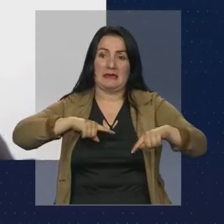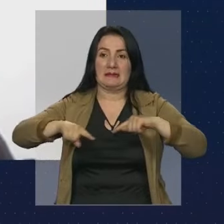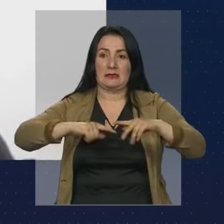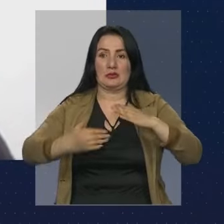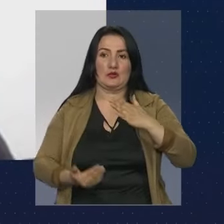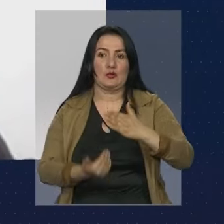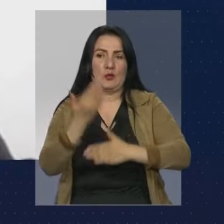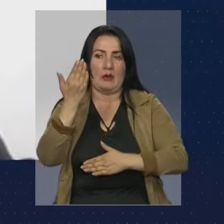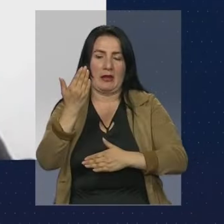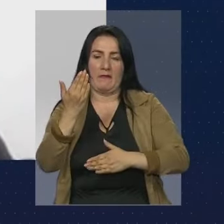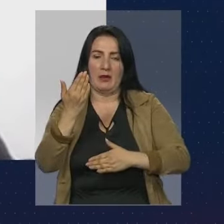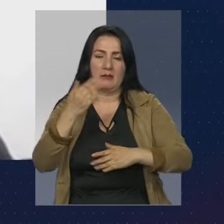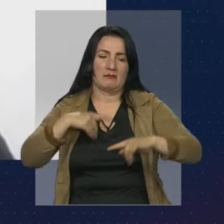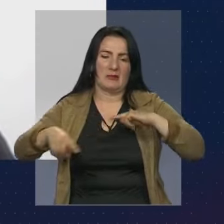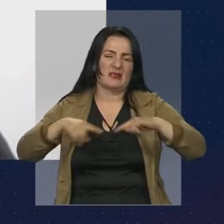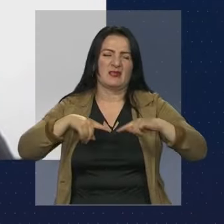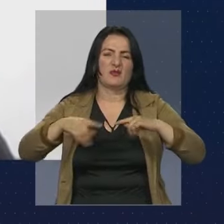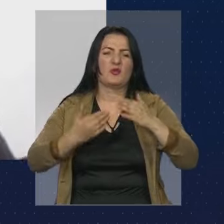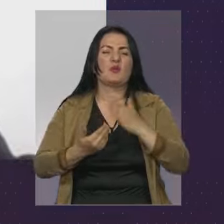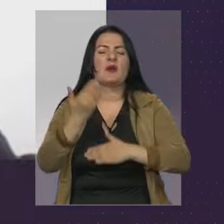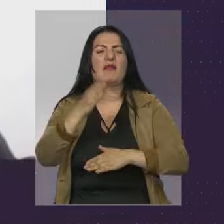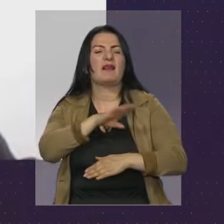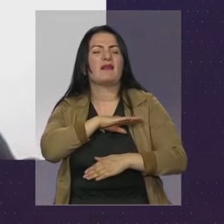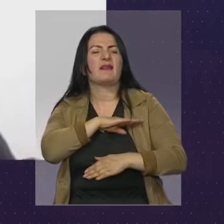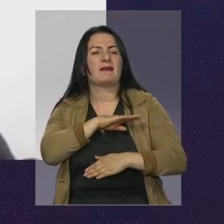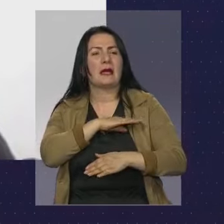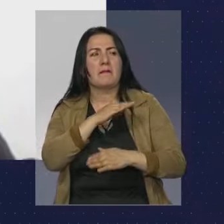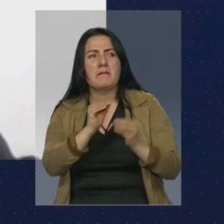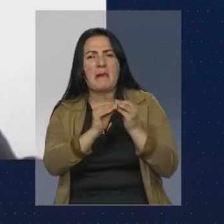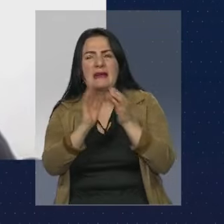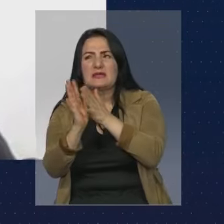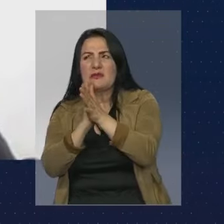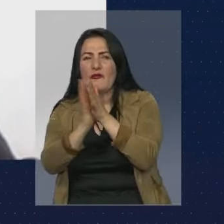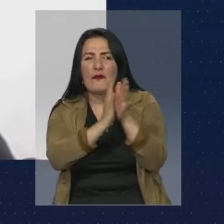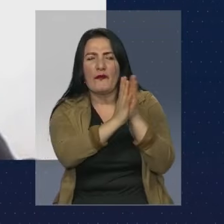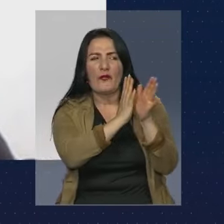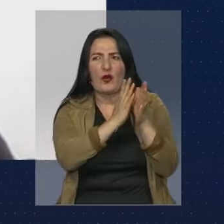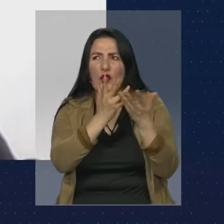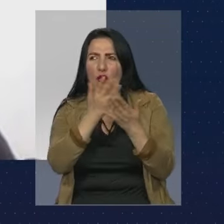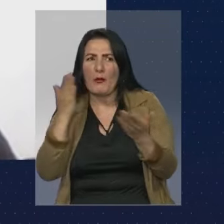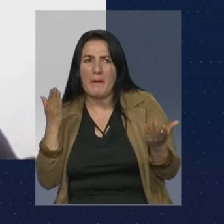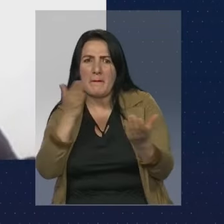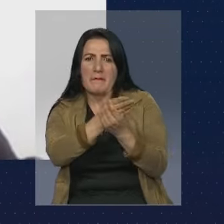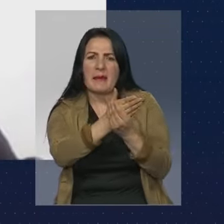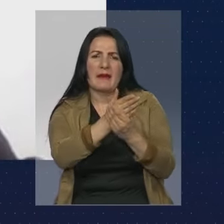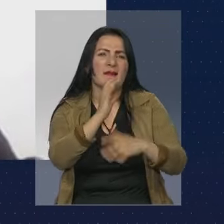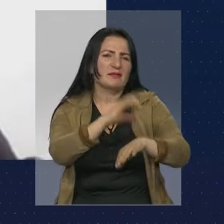nueva, que ya se ha utilizado en otros momentos, es lograr tener más información para poder actuar de una mejor manera.